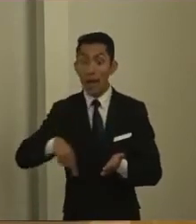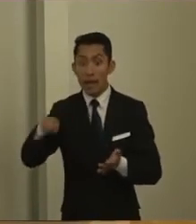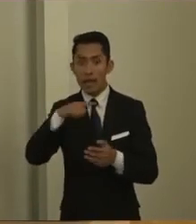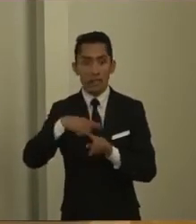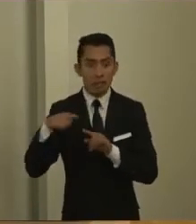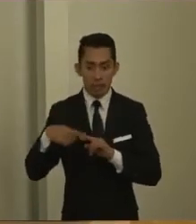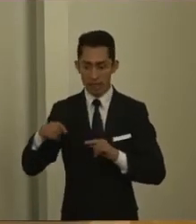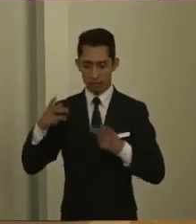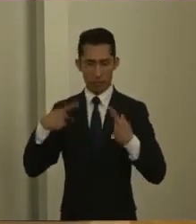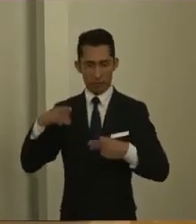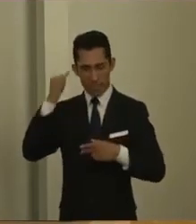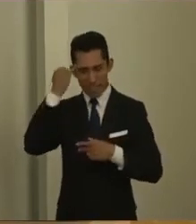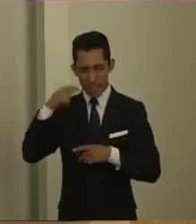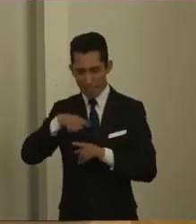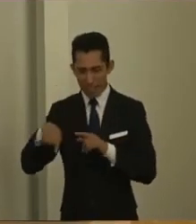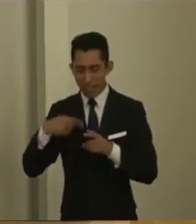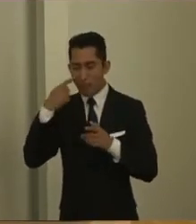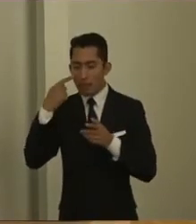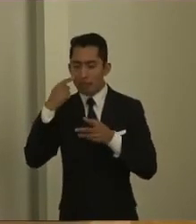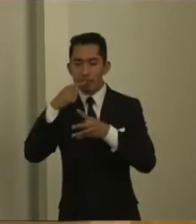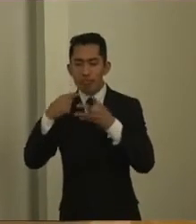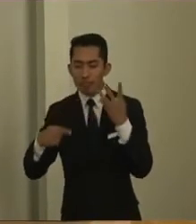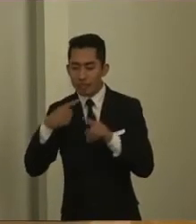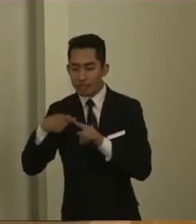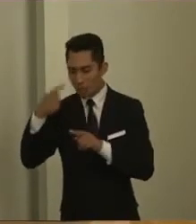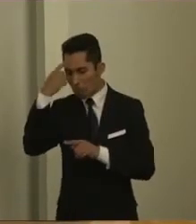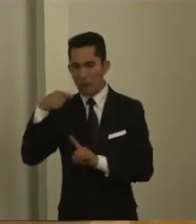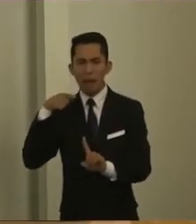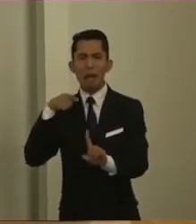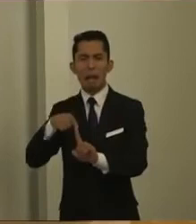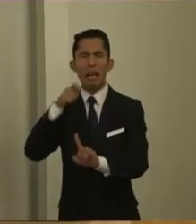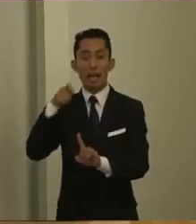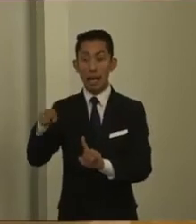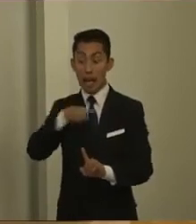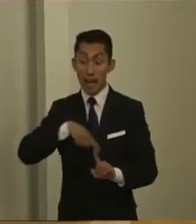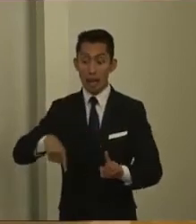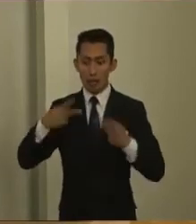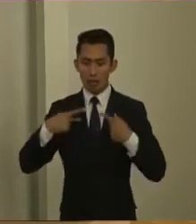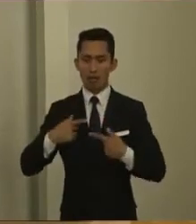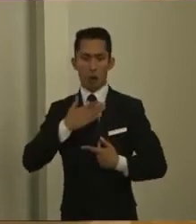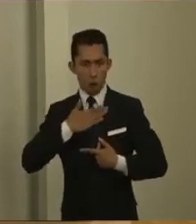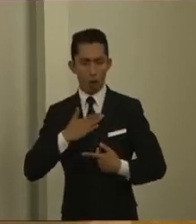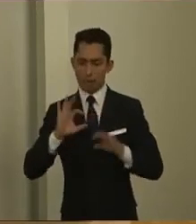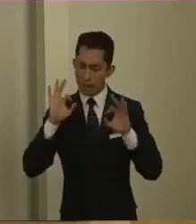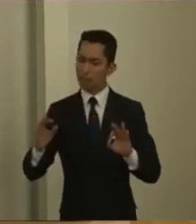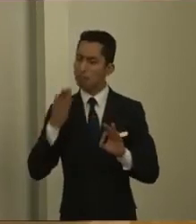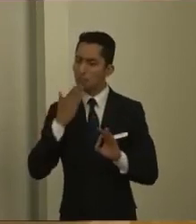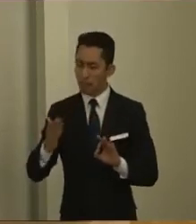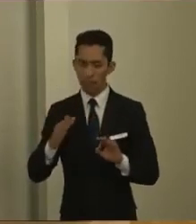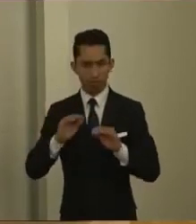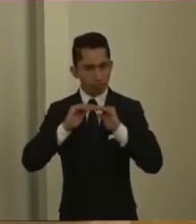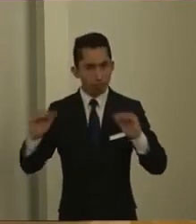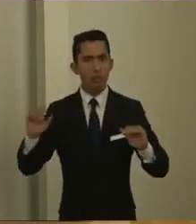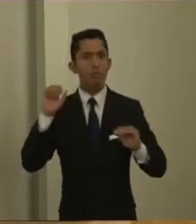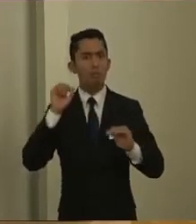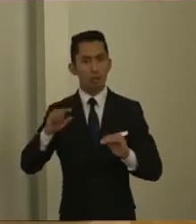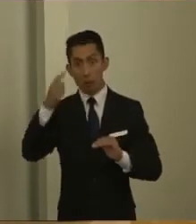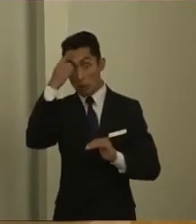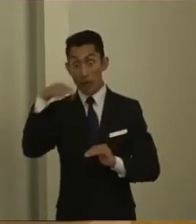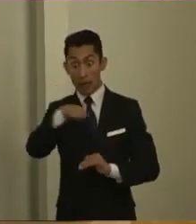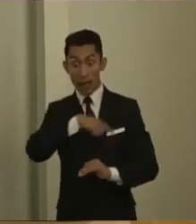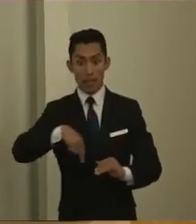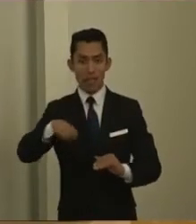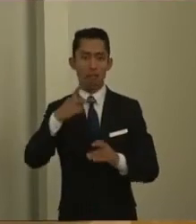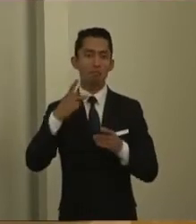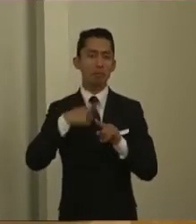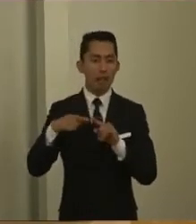de las comunidades indígenas para lograr que justicia social al mismo tiempo de proponer alianzas políticas